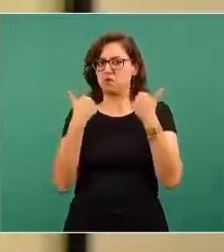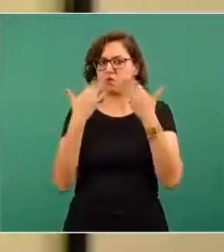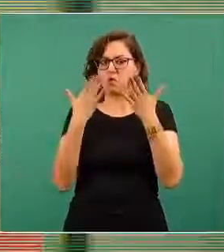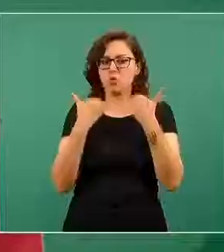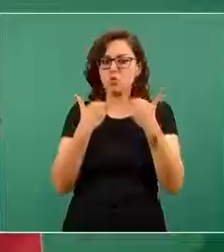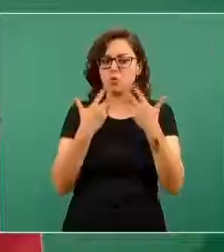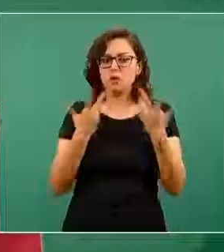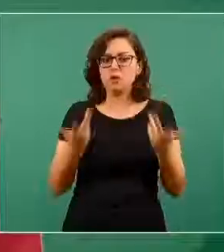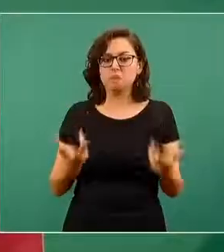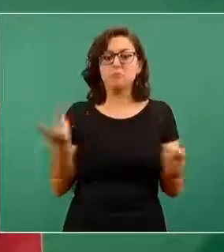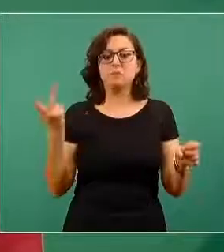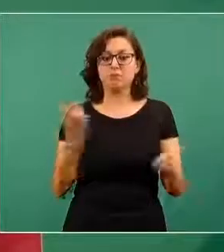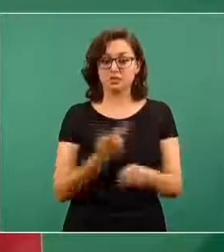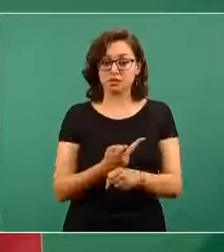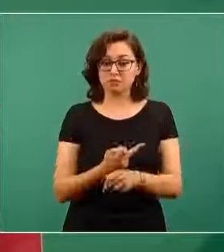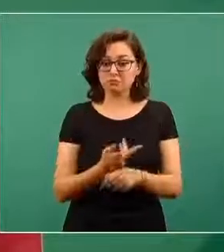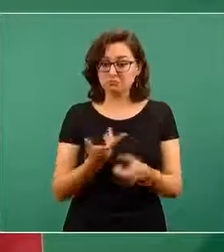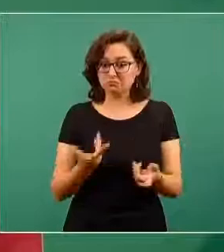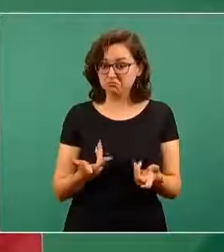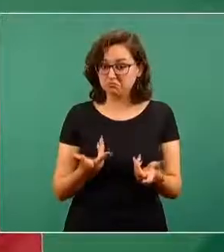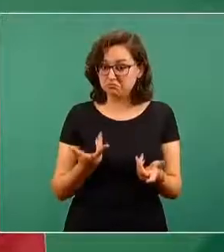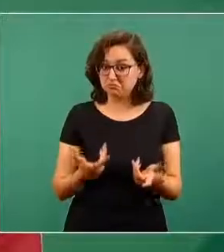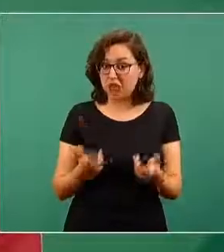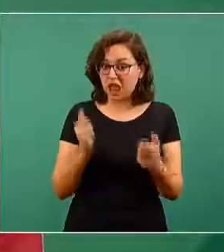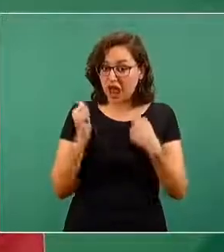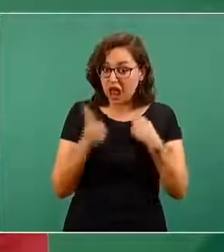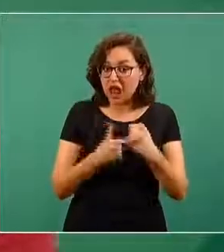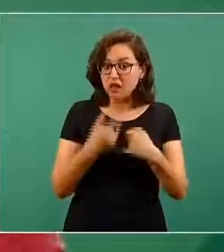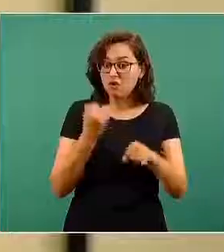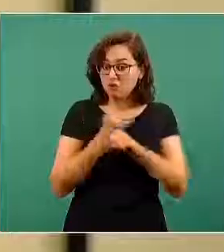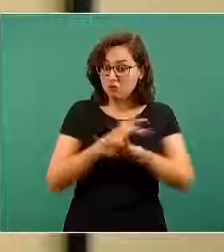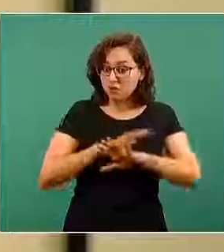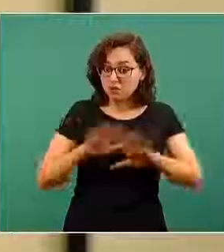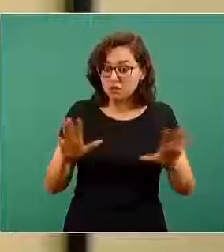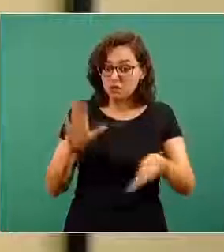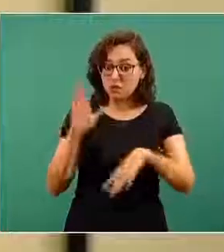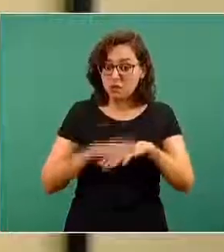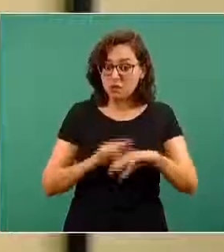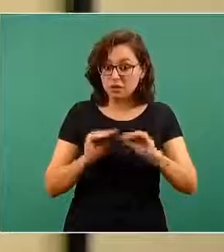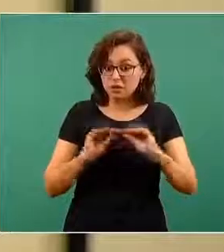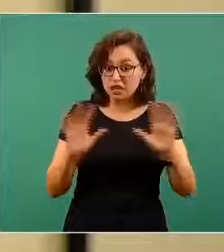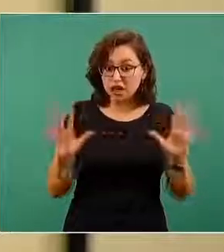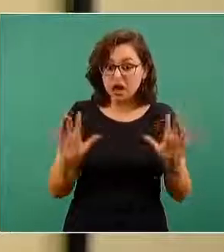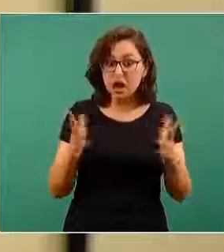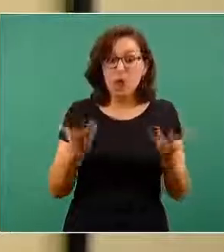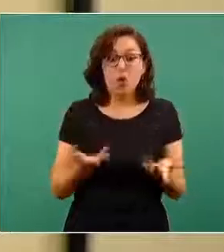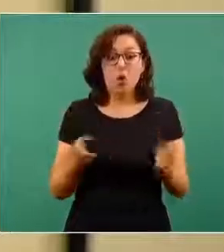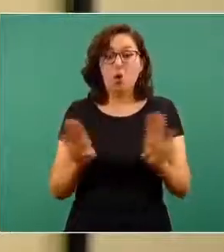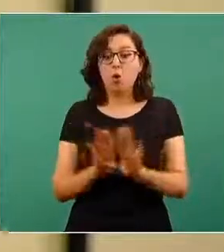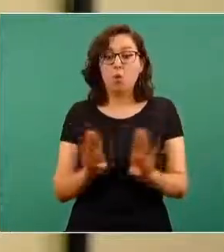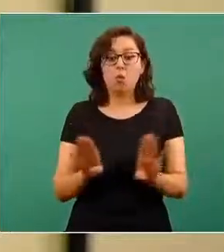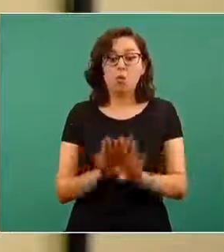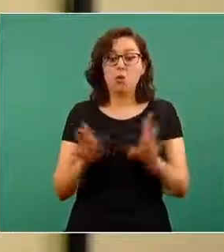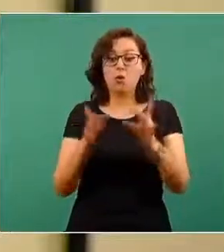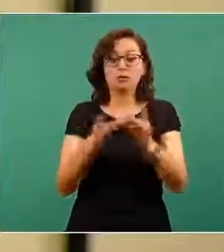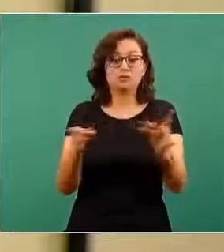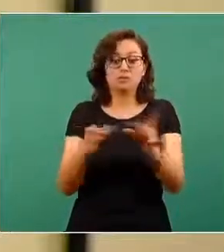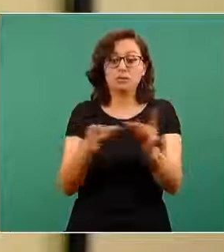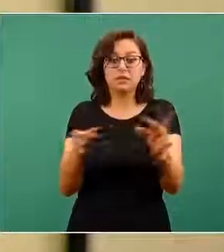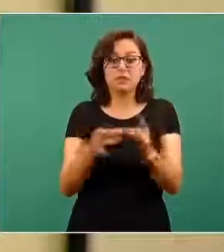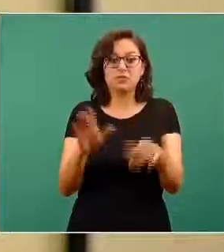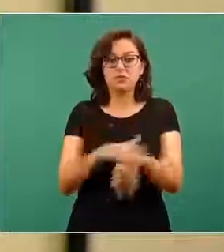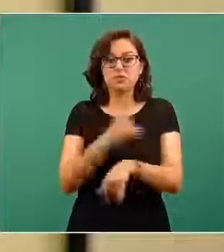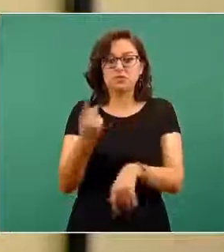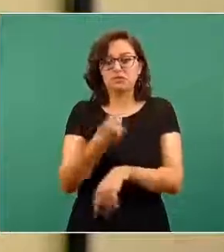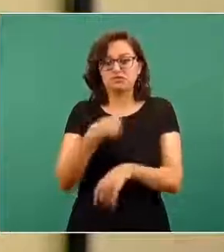si van a emitir como un boletín que nos explique, o va a venir aquí el doctor López Ridaura o algo, porque de pronto